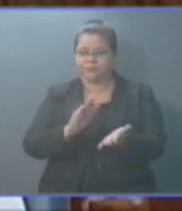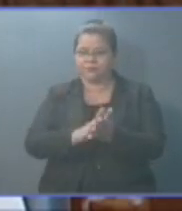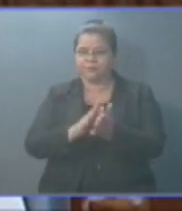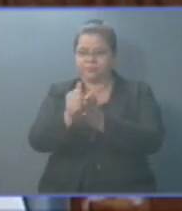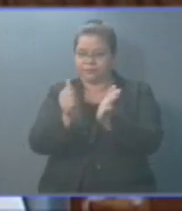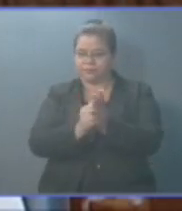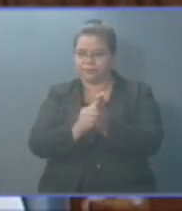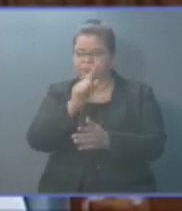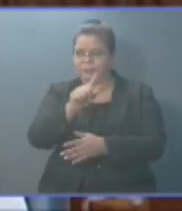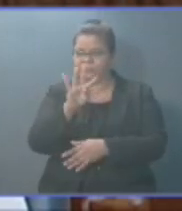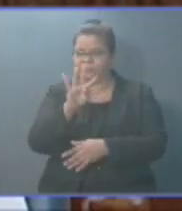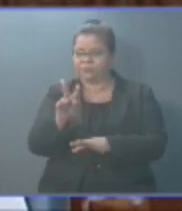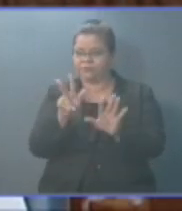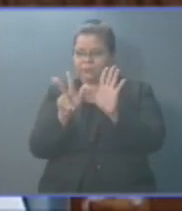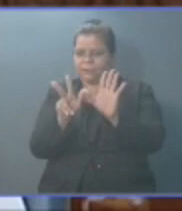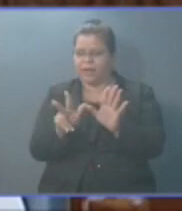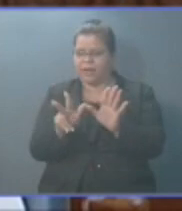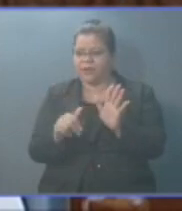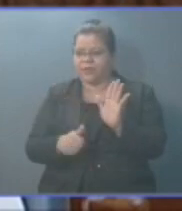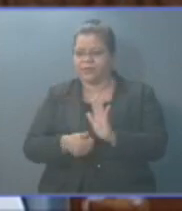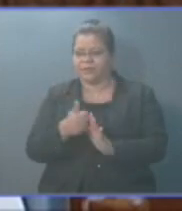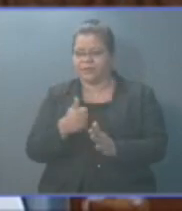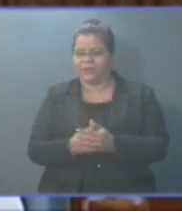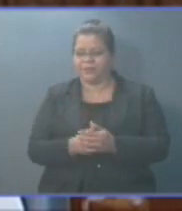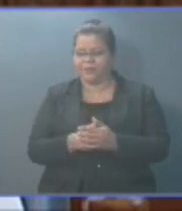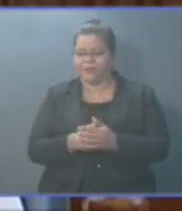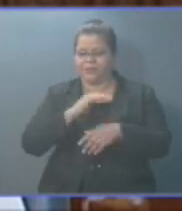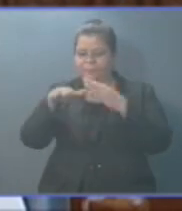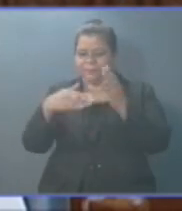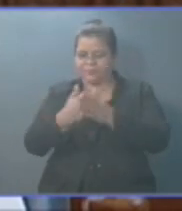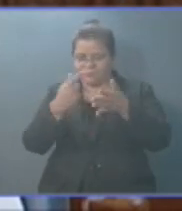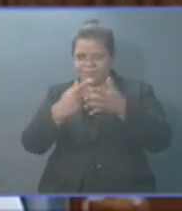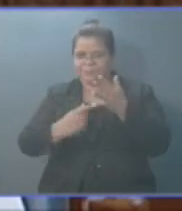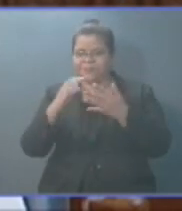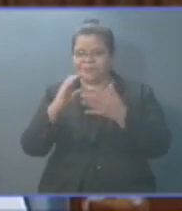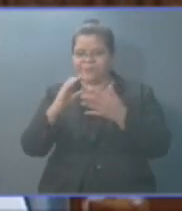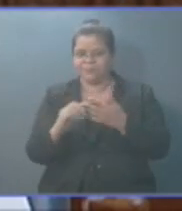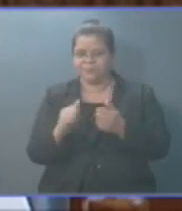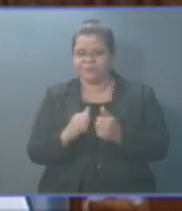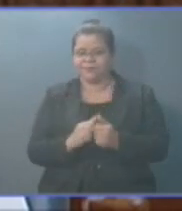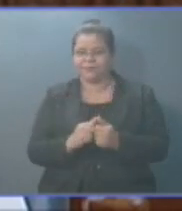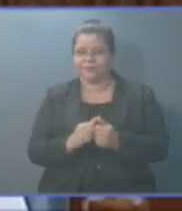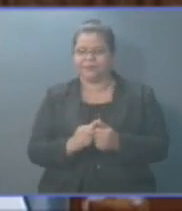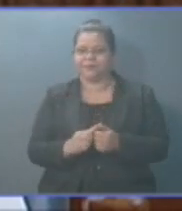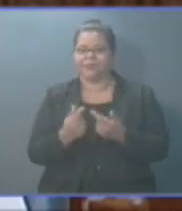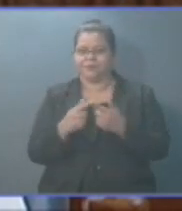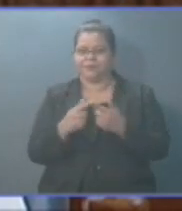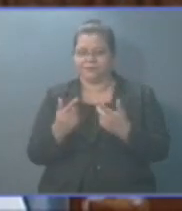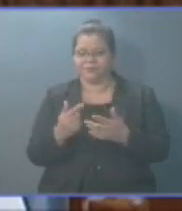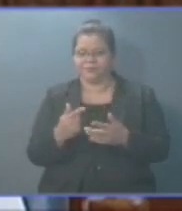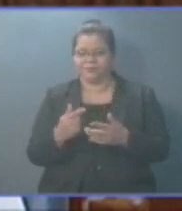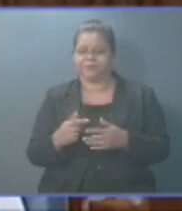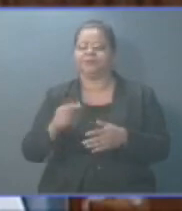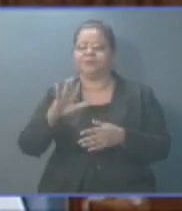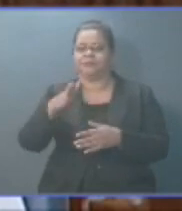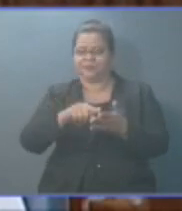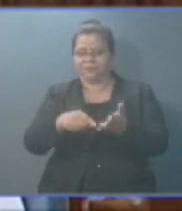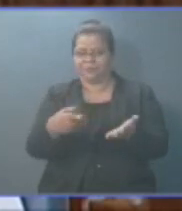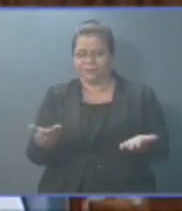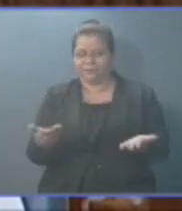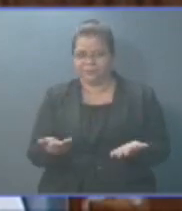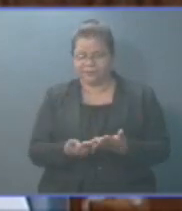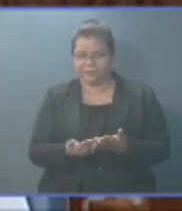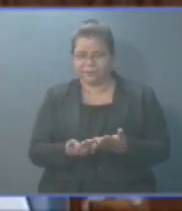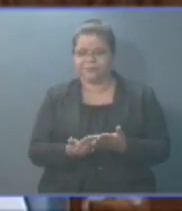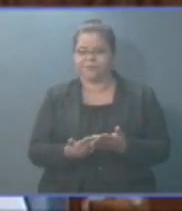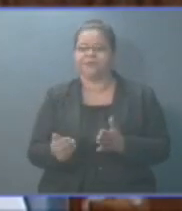artículo 148 de la Constitución de la República. Por tanto, en uso de sus facultades constitucionales,